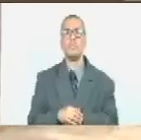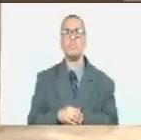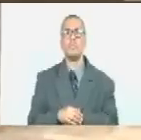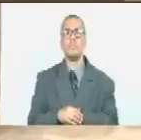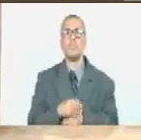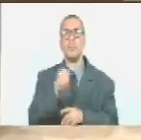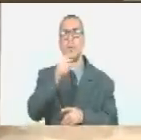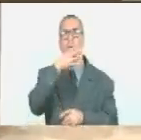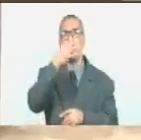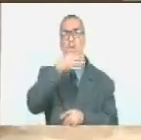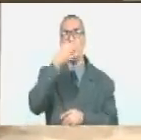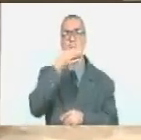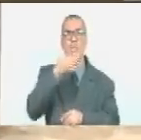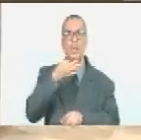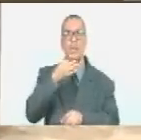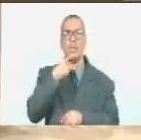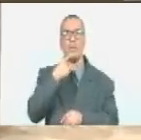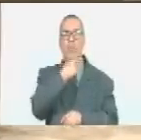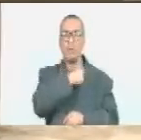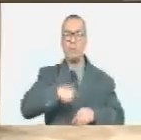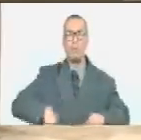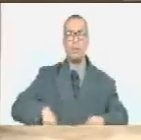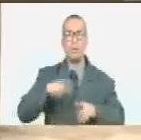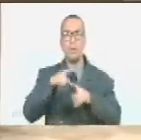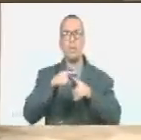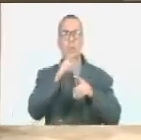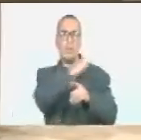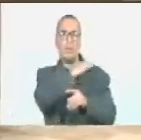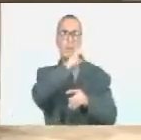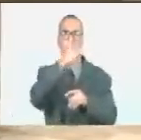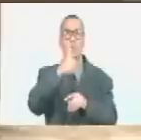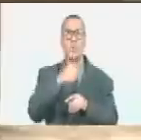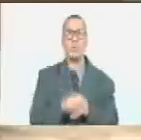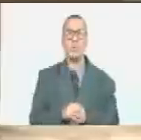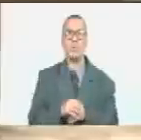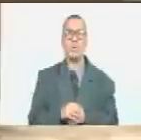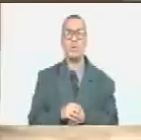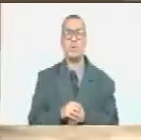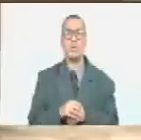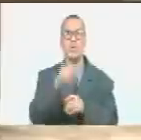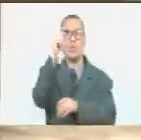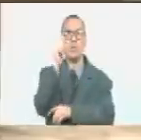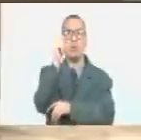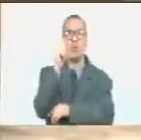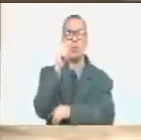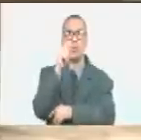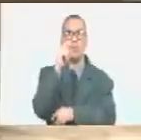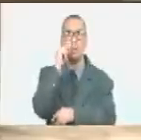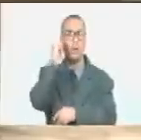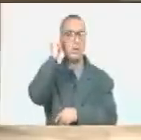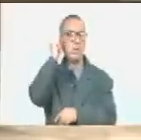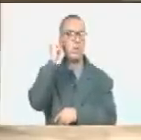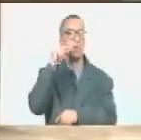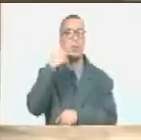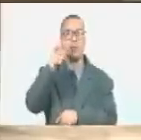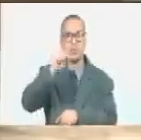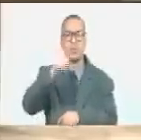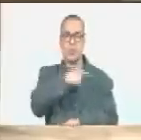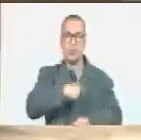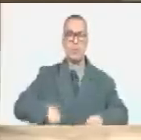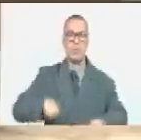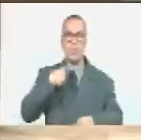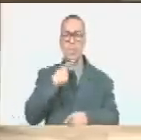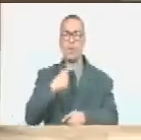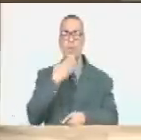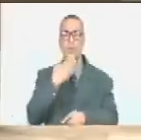Buenas tardes, señor presidente. Buenas tardes, junta directiva, compañeros diputados, diputadas. Sí, presidente, quiero